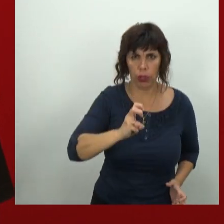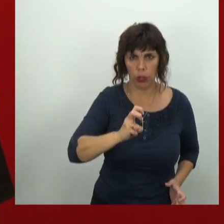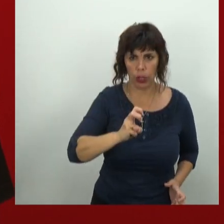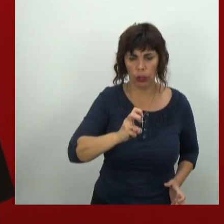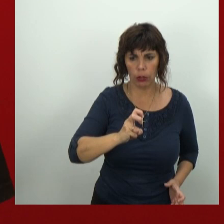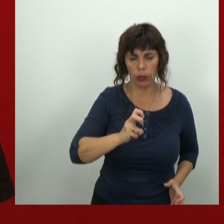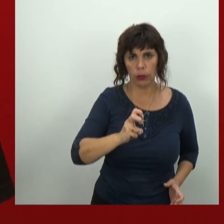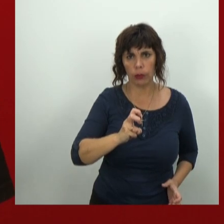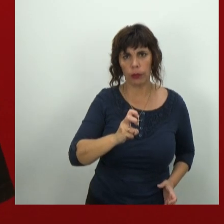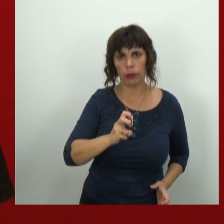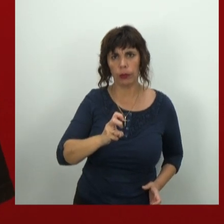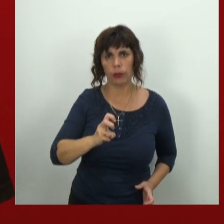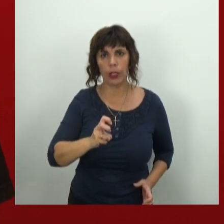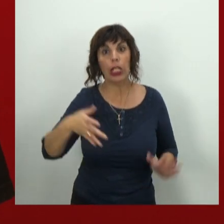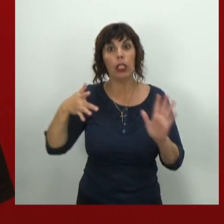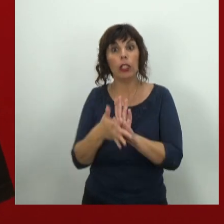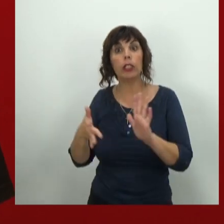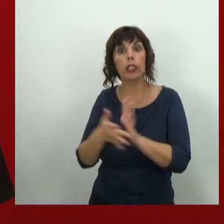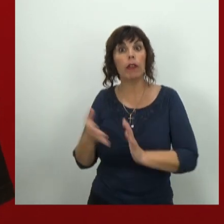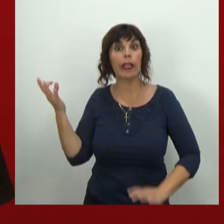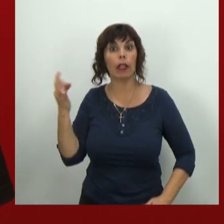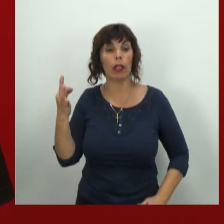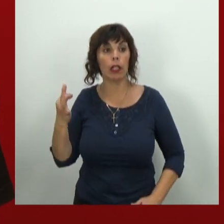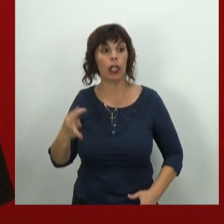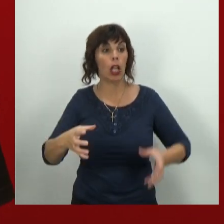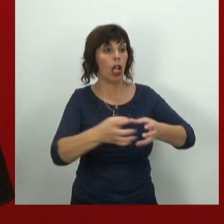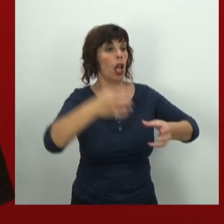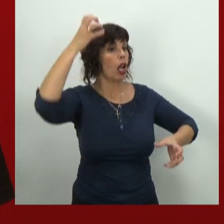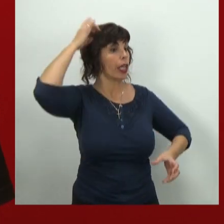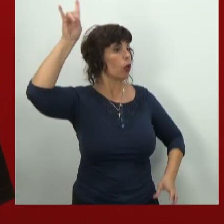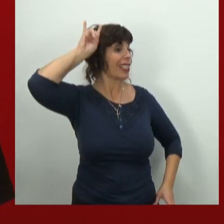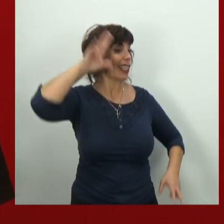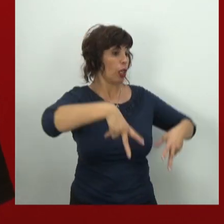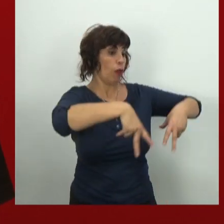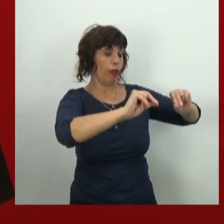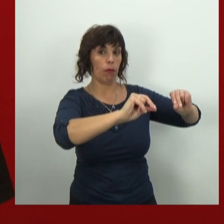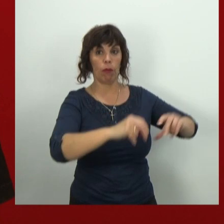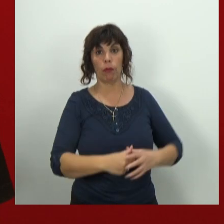era el fin del reino de Satanás.